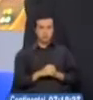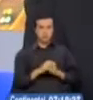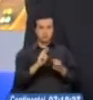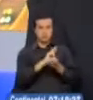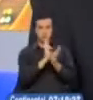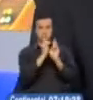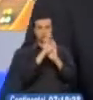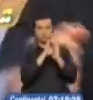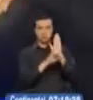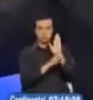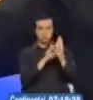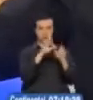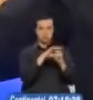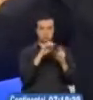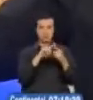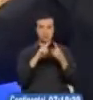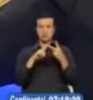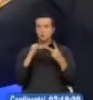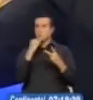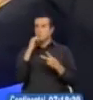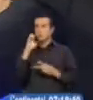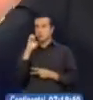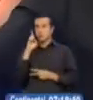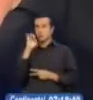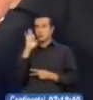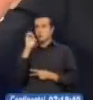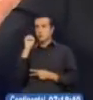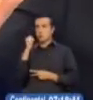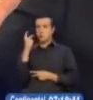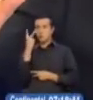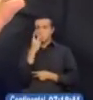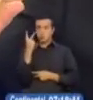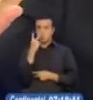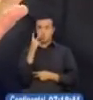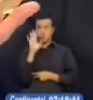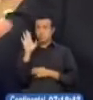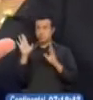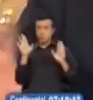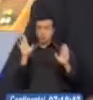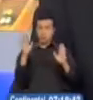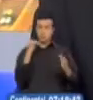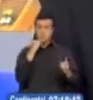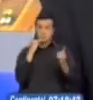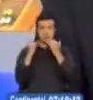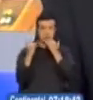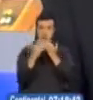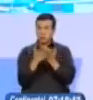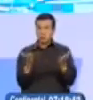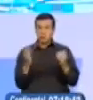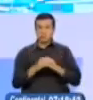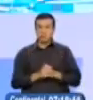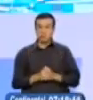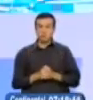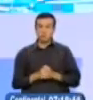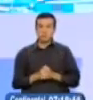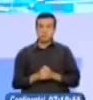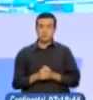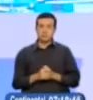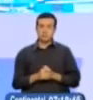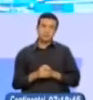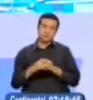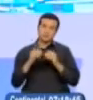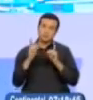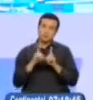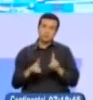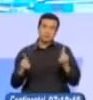reformas constitucionales y la equivocación de ese datos? Porque ambas encuestas en su momento fallaron. Sí, no tengo exactamente